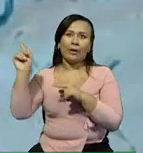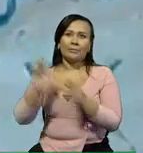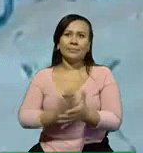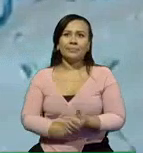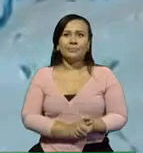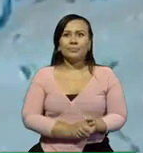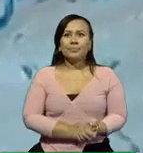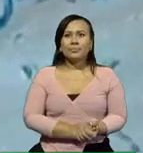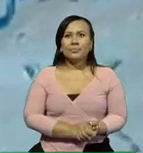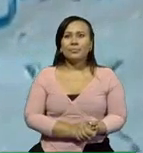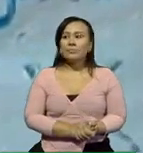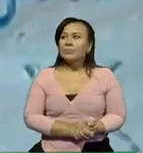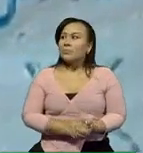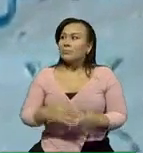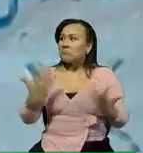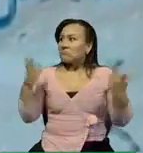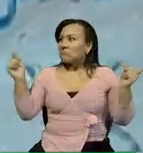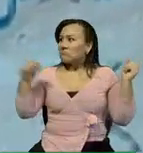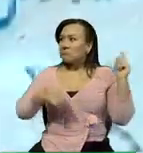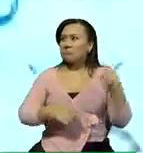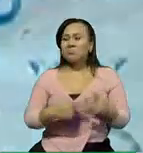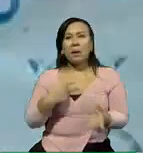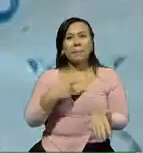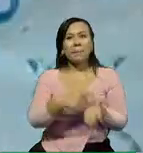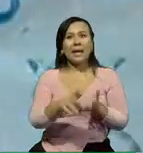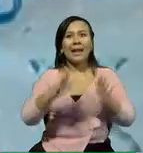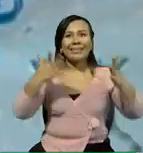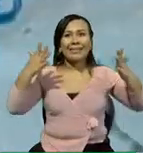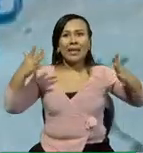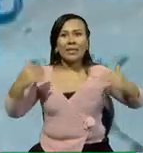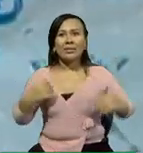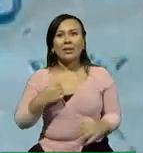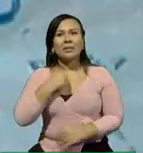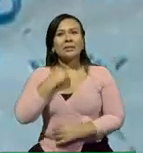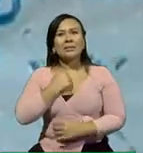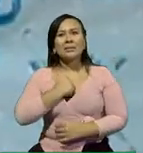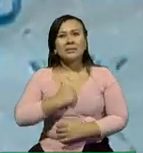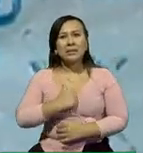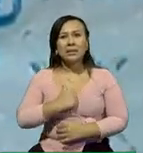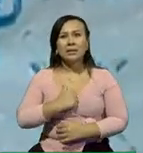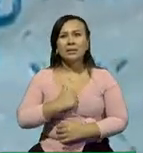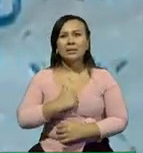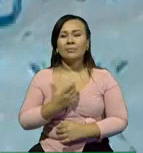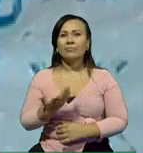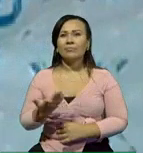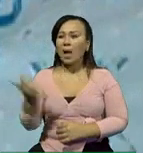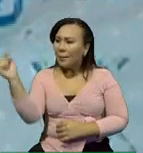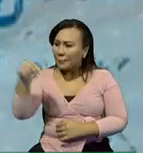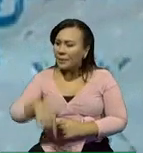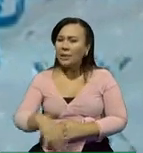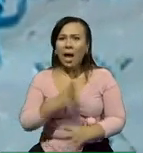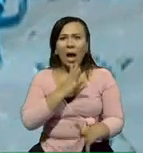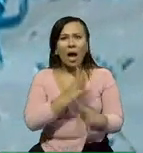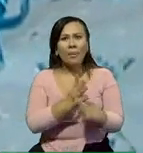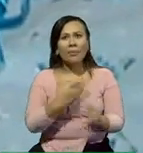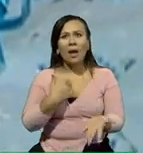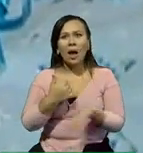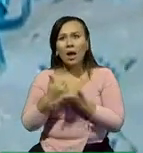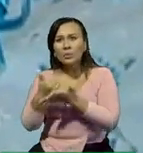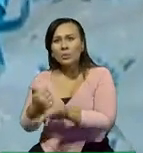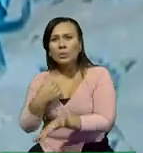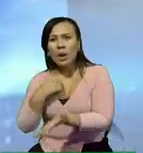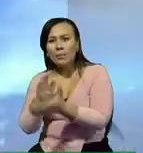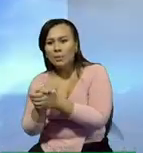No vino a hacerse presente, nada. Estuve arrepentido y hubiese venido. No hubiese ayudado a mí, a